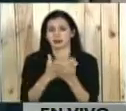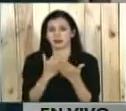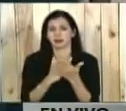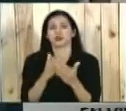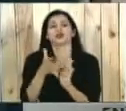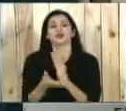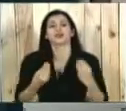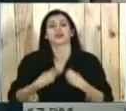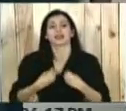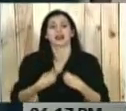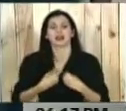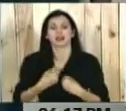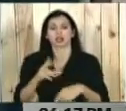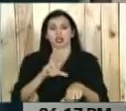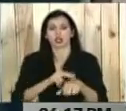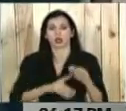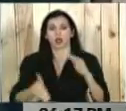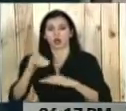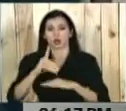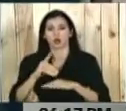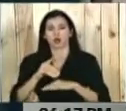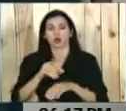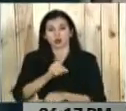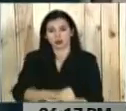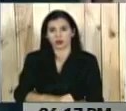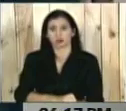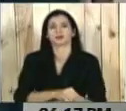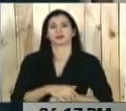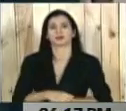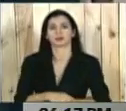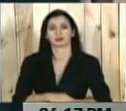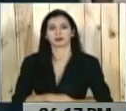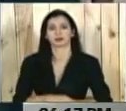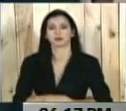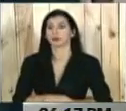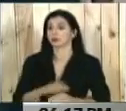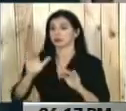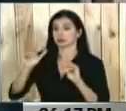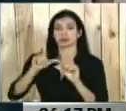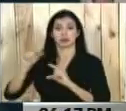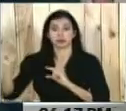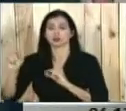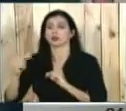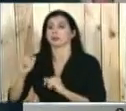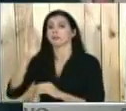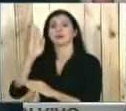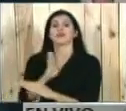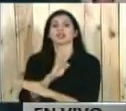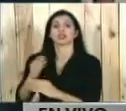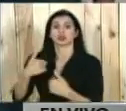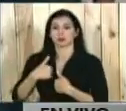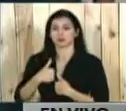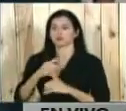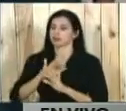Después nos despedimos, le pedí la bendición y creo que ha sido muy positivo.